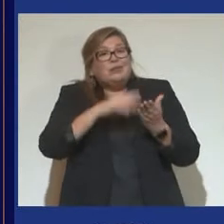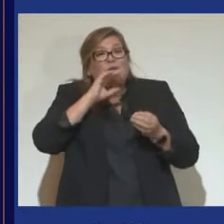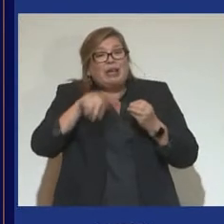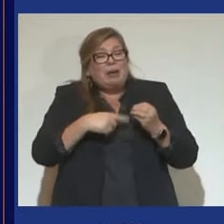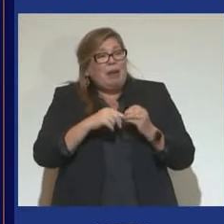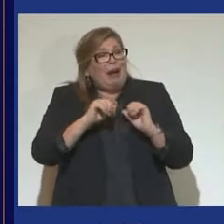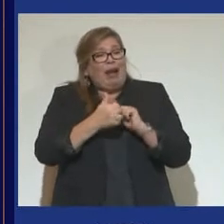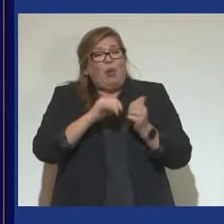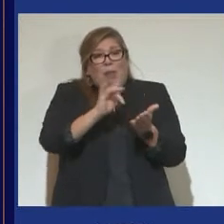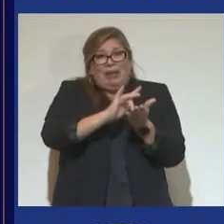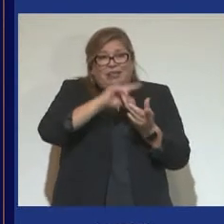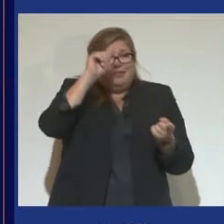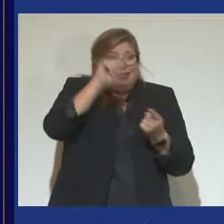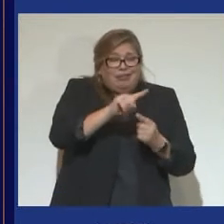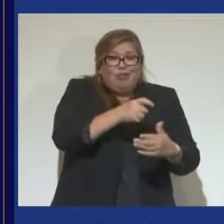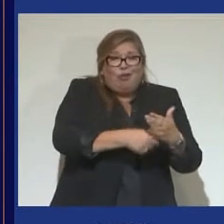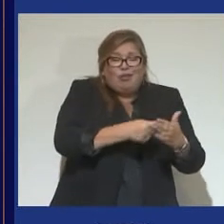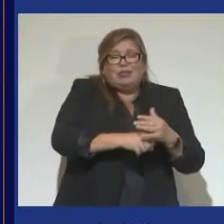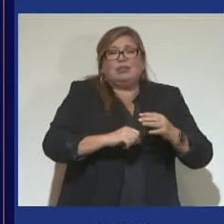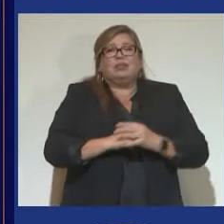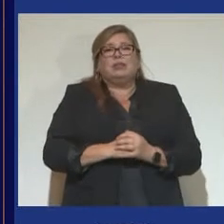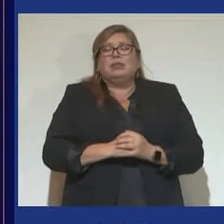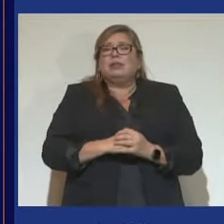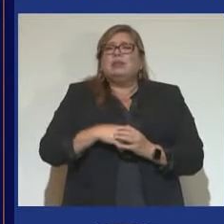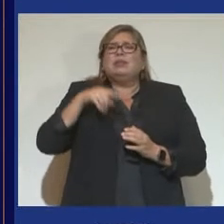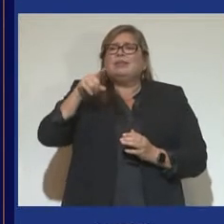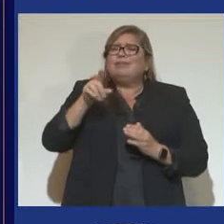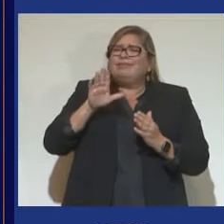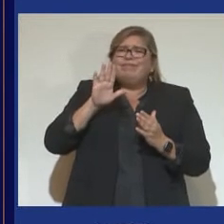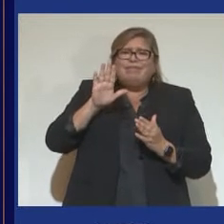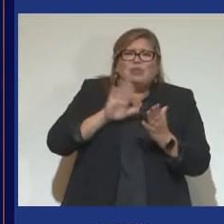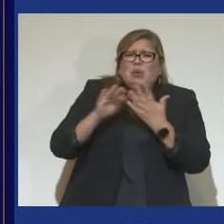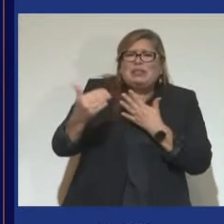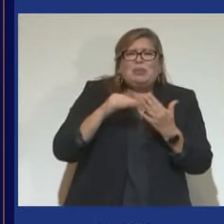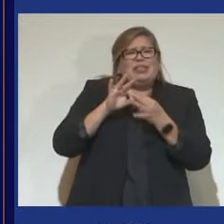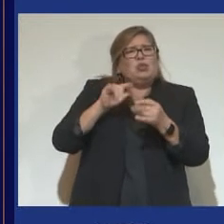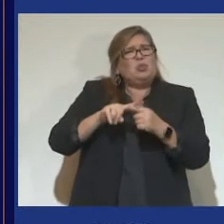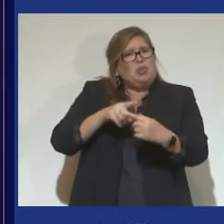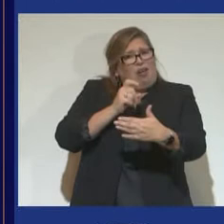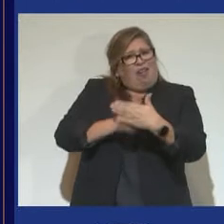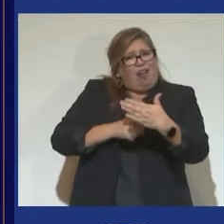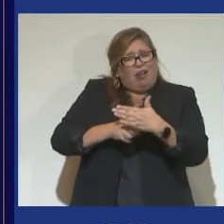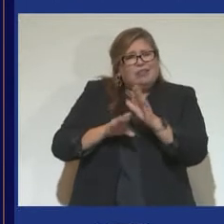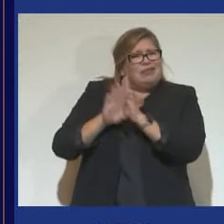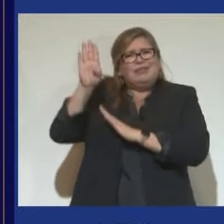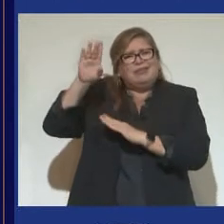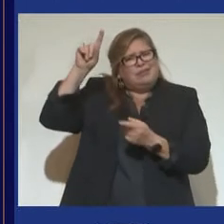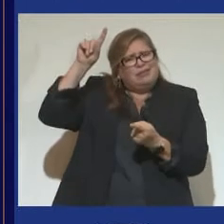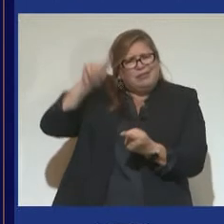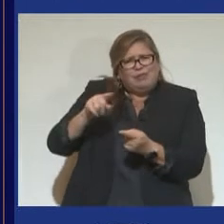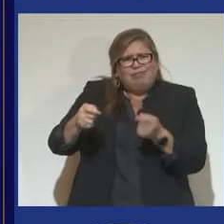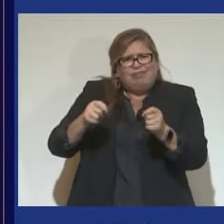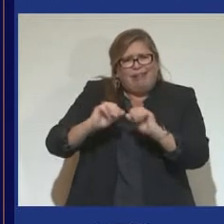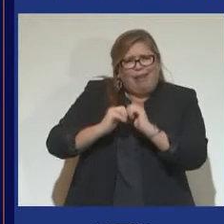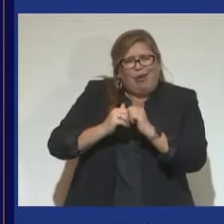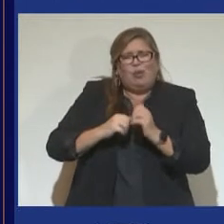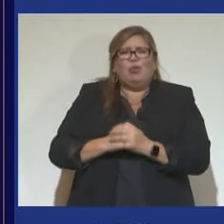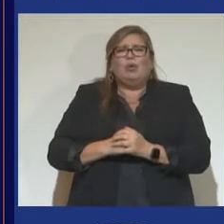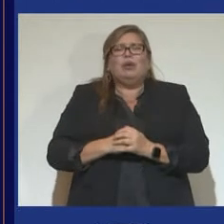bajando costos de medicinas transparencia consecuencias para pagar para